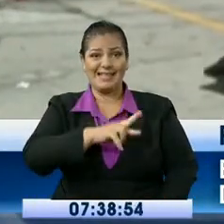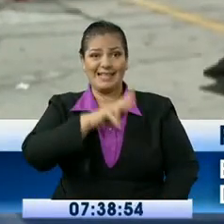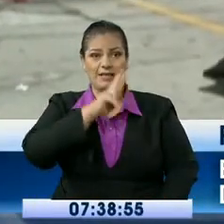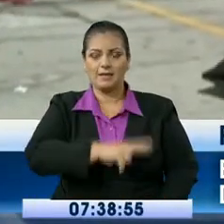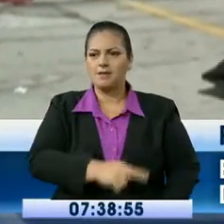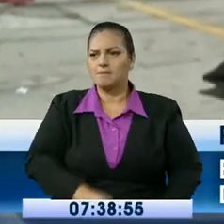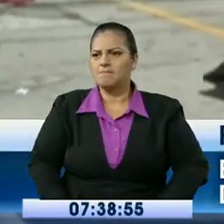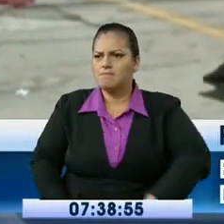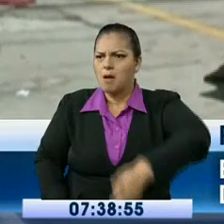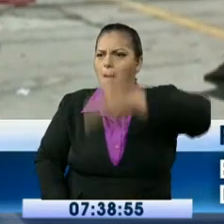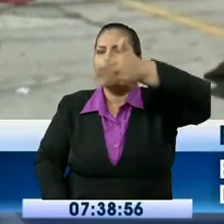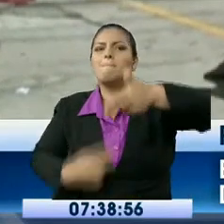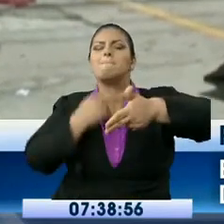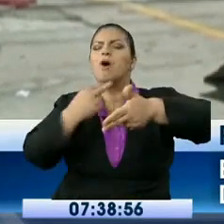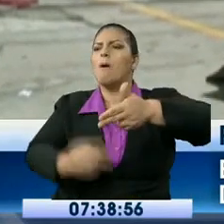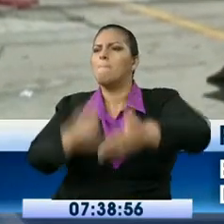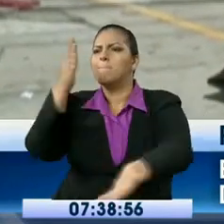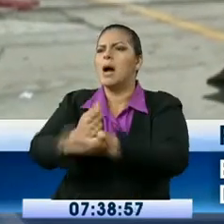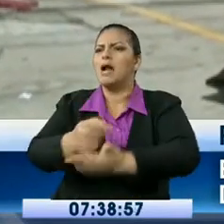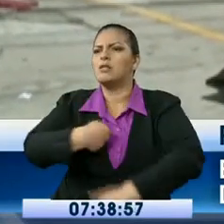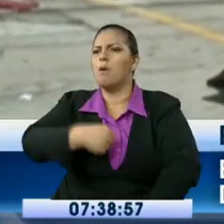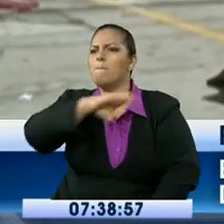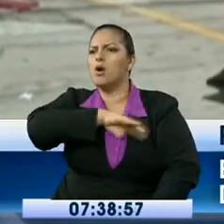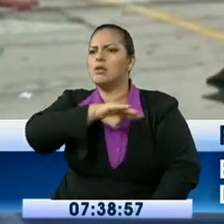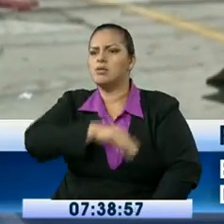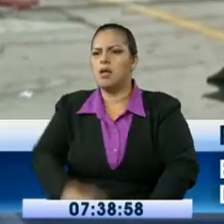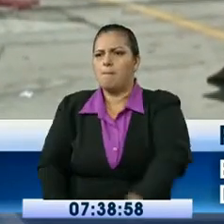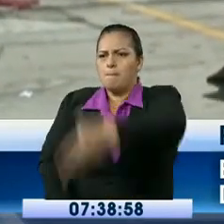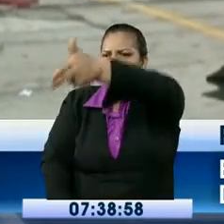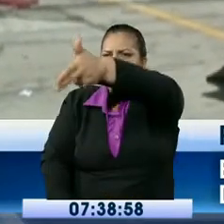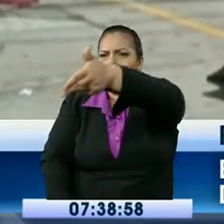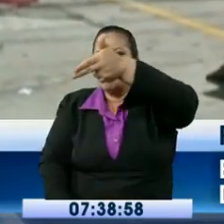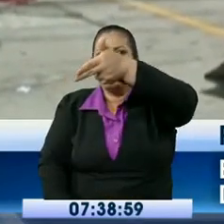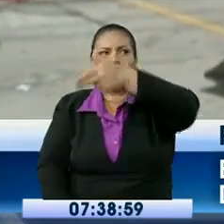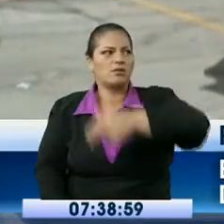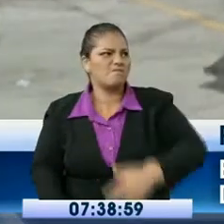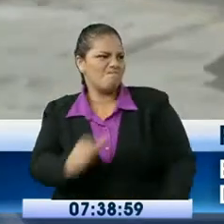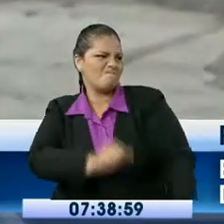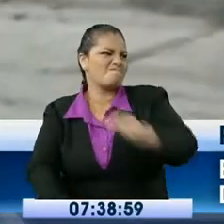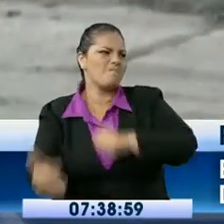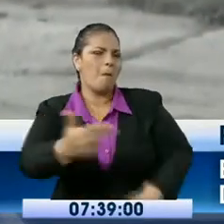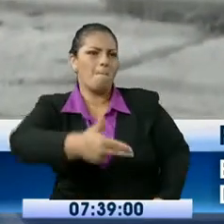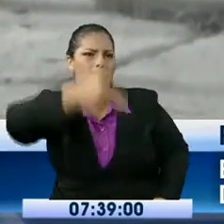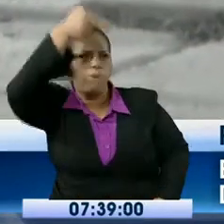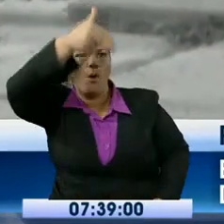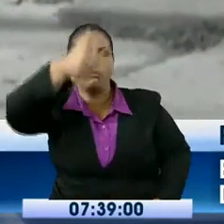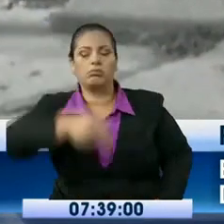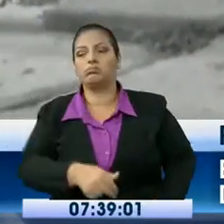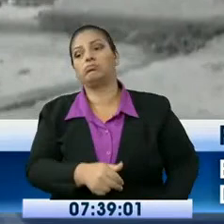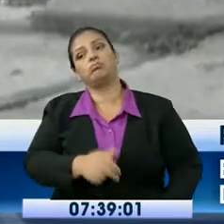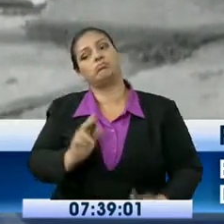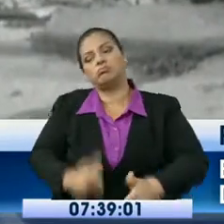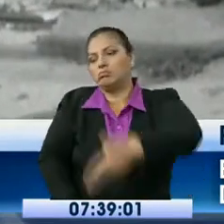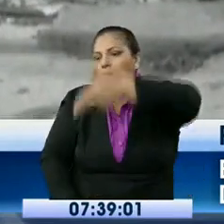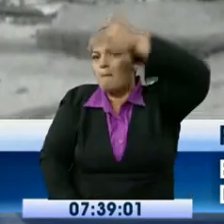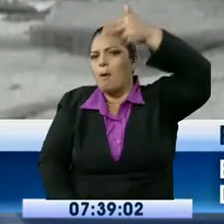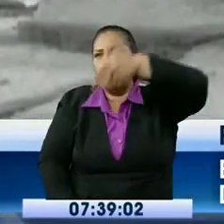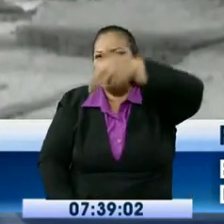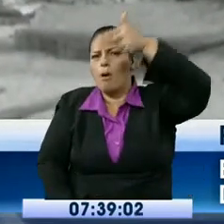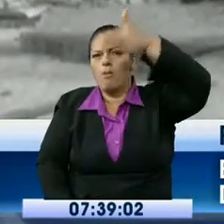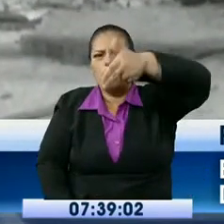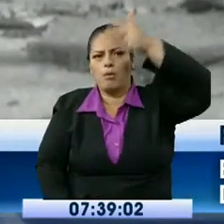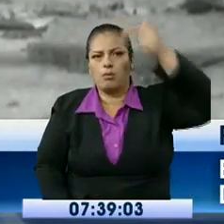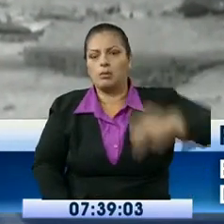voz de alto policía los presuntos delincuentes abrieron fuego contra la humanidad de los elementos policiales al repeler el ataque uno de los cuentos de